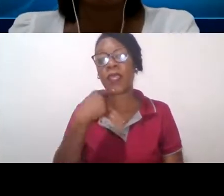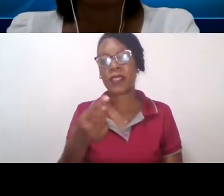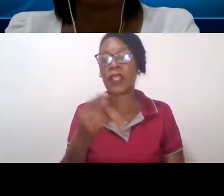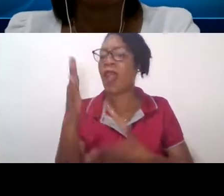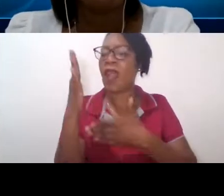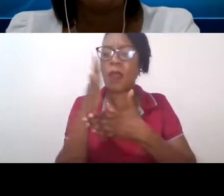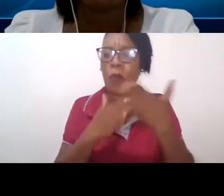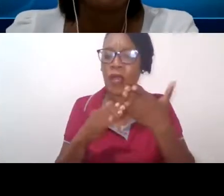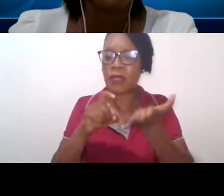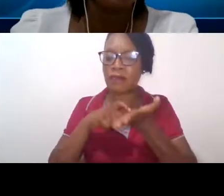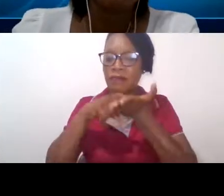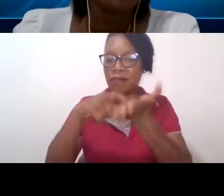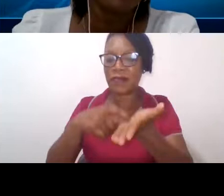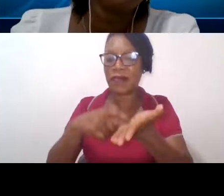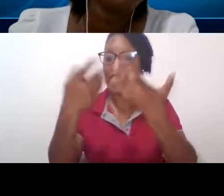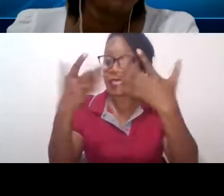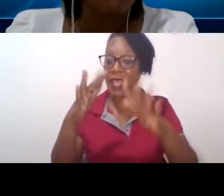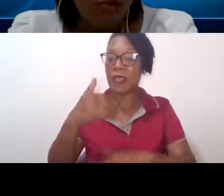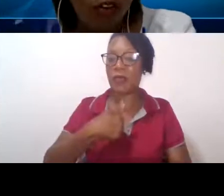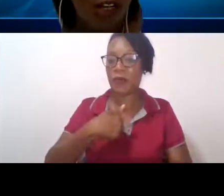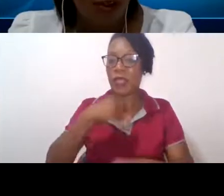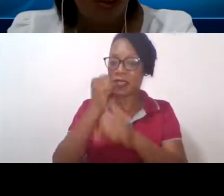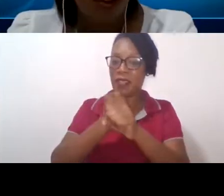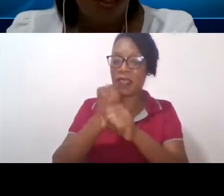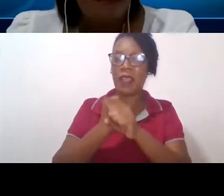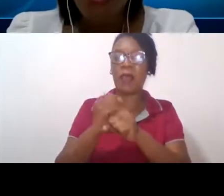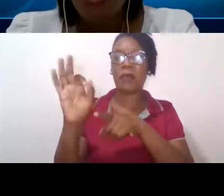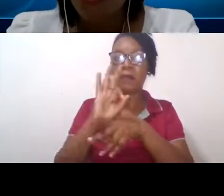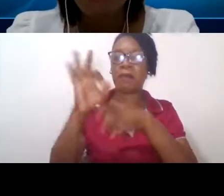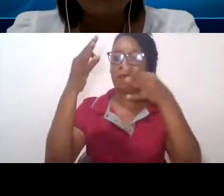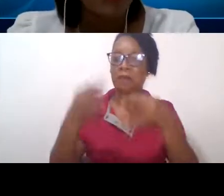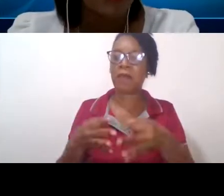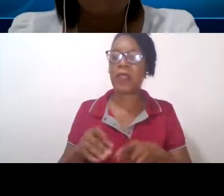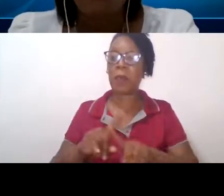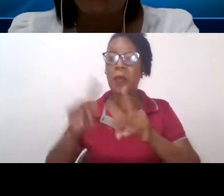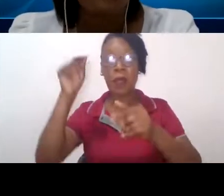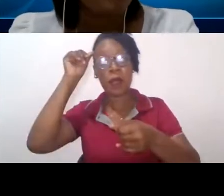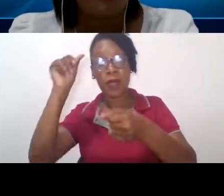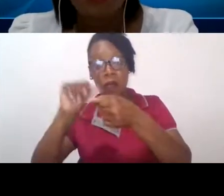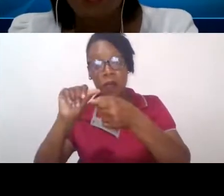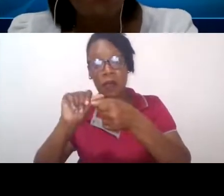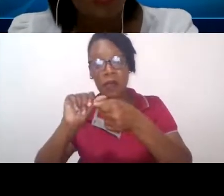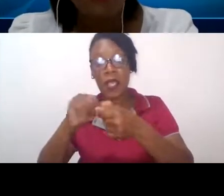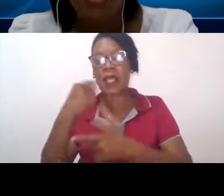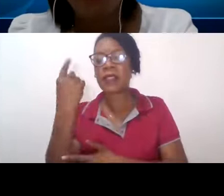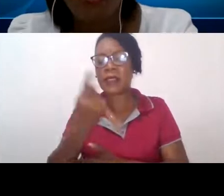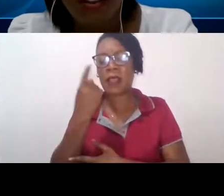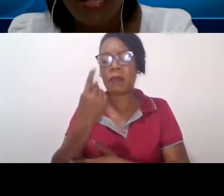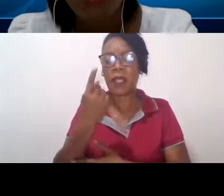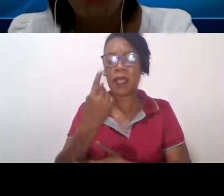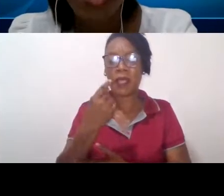algunas recomendaciones que ya yo he trabajado y me han funcionado. Pero recordemos que cada recomendación tiene que adaptarse